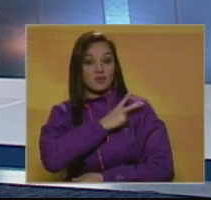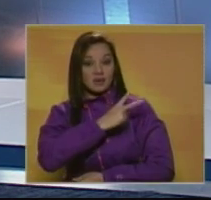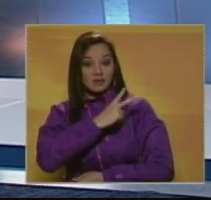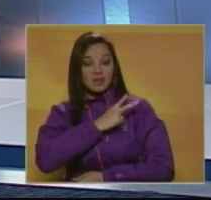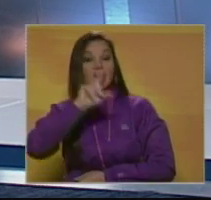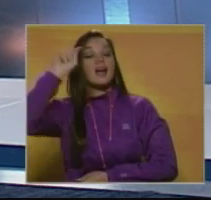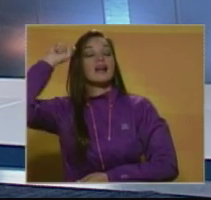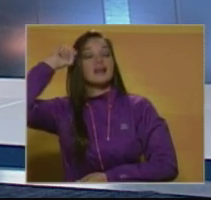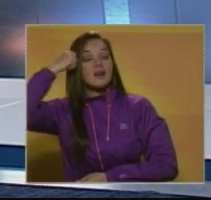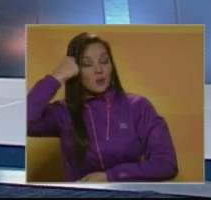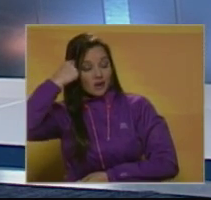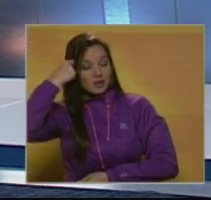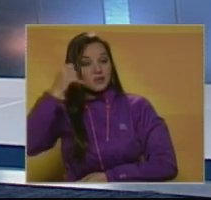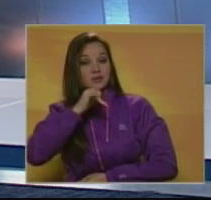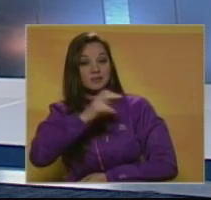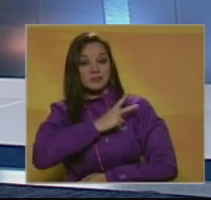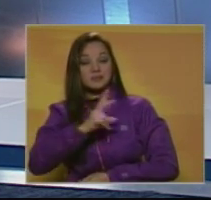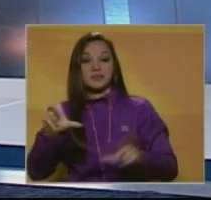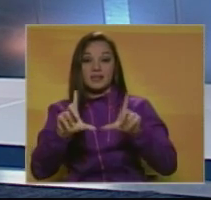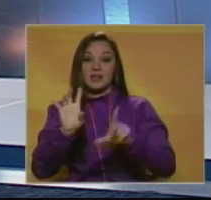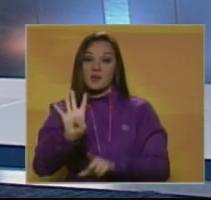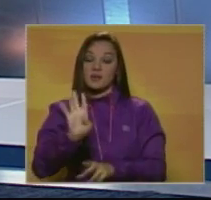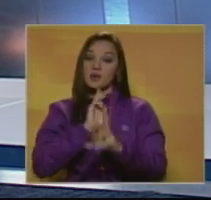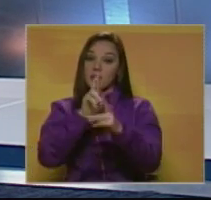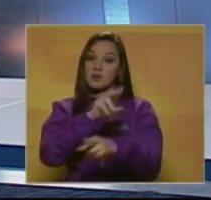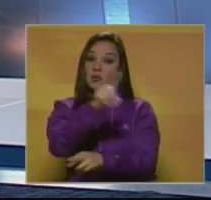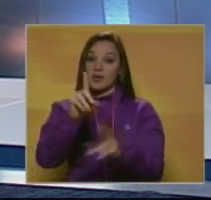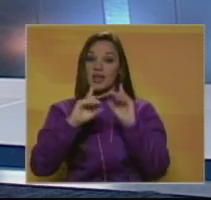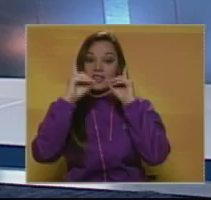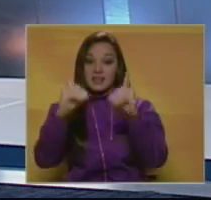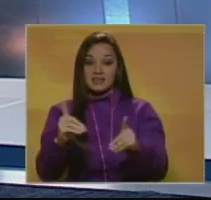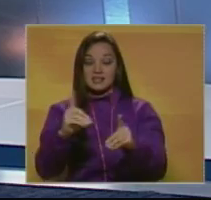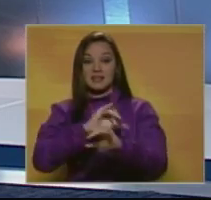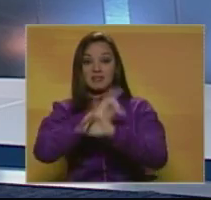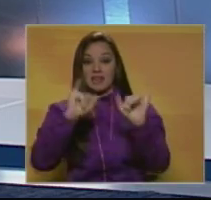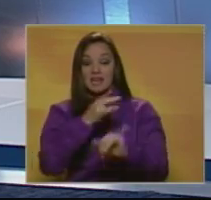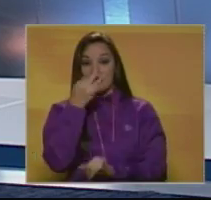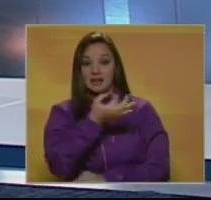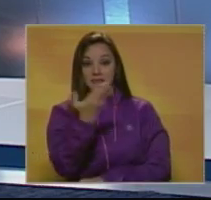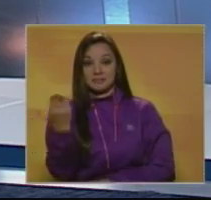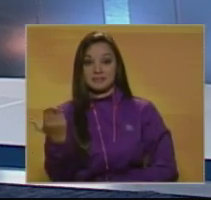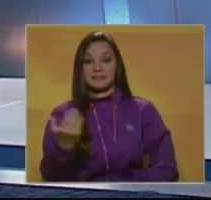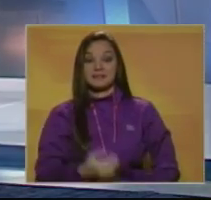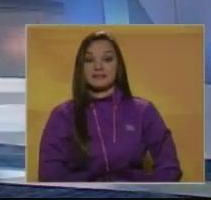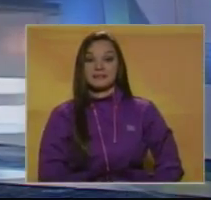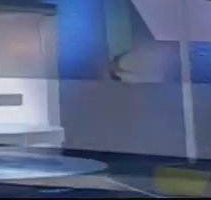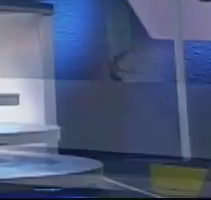y recuerden, Noticiero Venevisión, Canal 4 reporta. Ustedes deciden. Feliz tarde para todos.